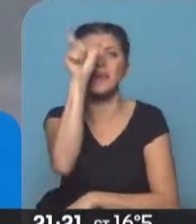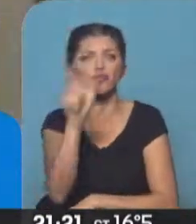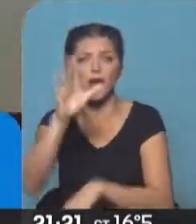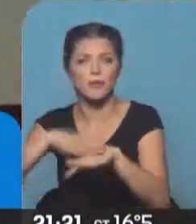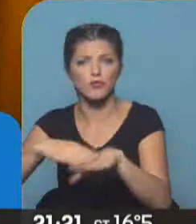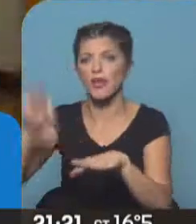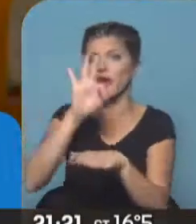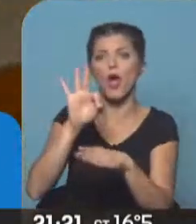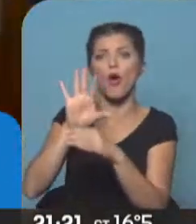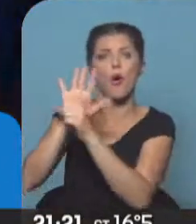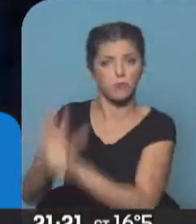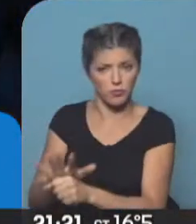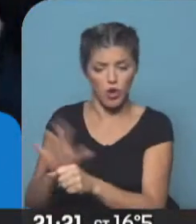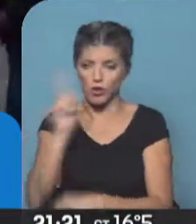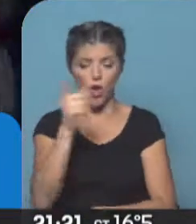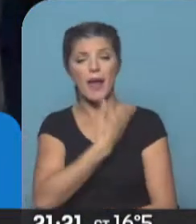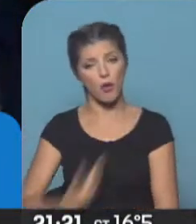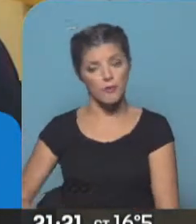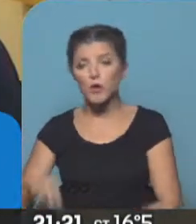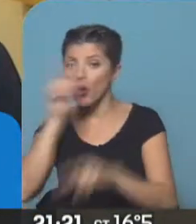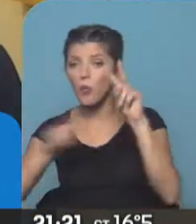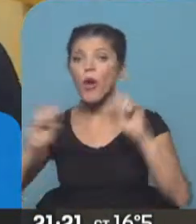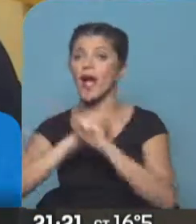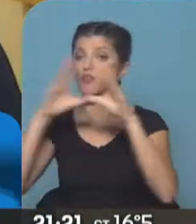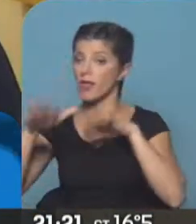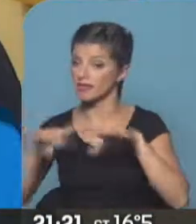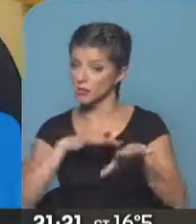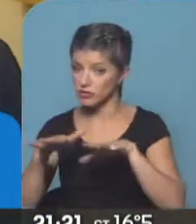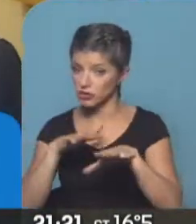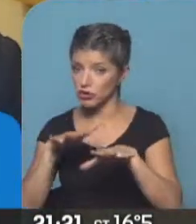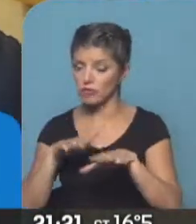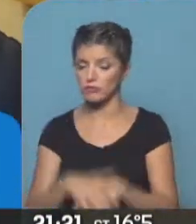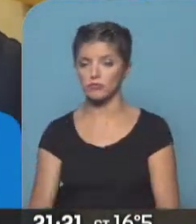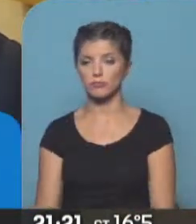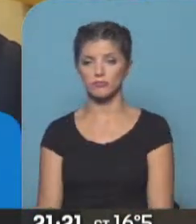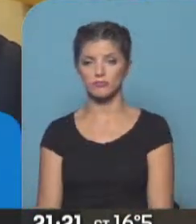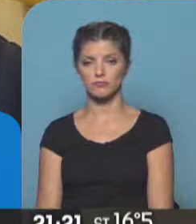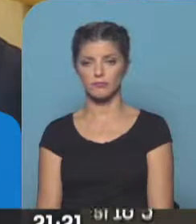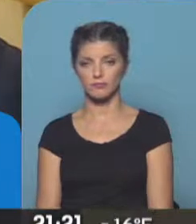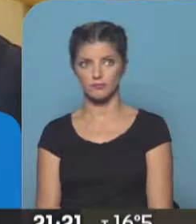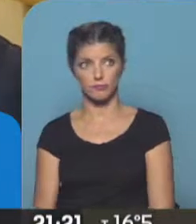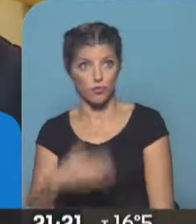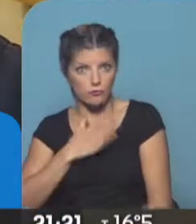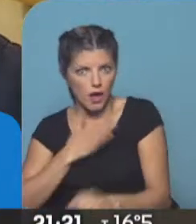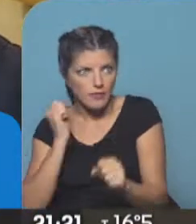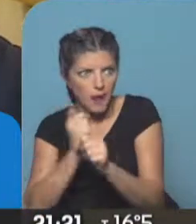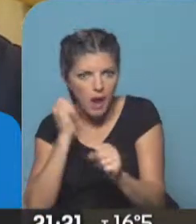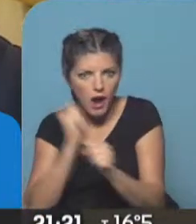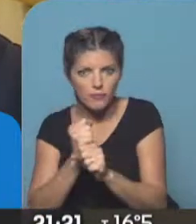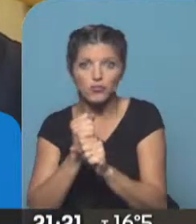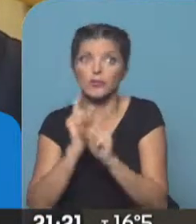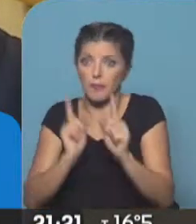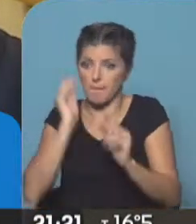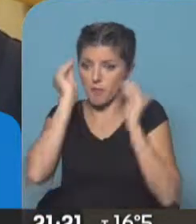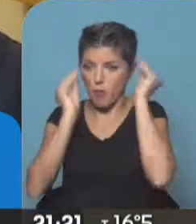gobierno se ha puesto al frente para esclarecer la causa. Ocupados y preocupados por encontrar a Santiago